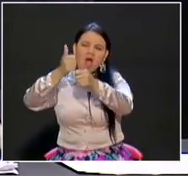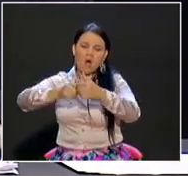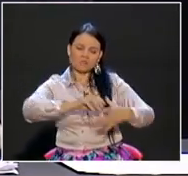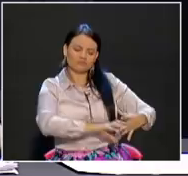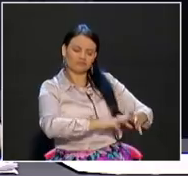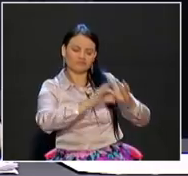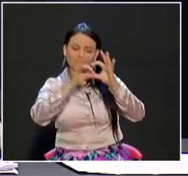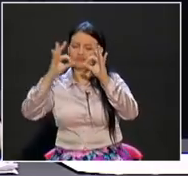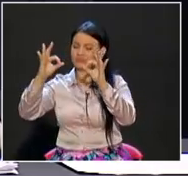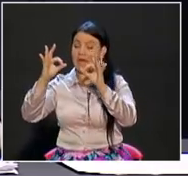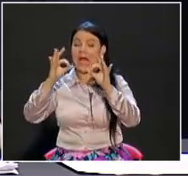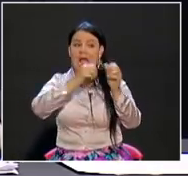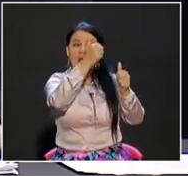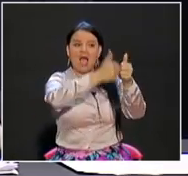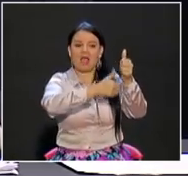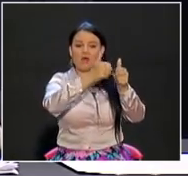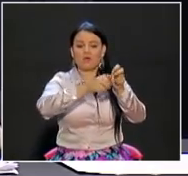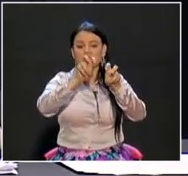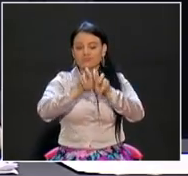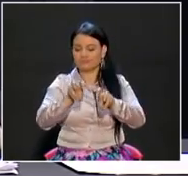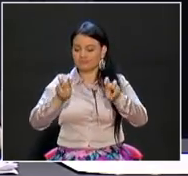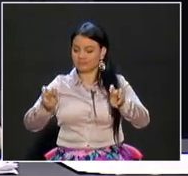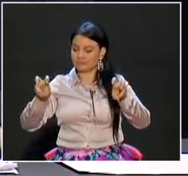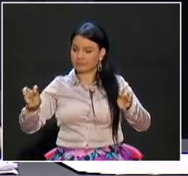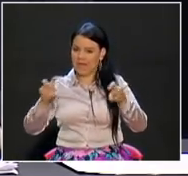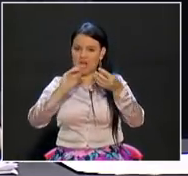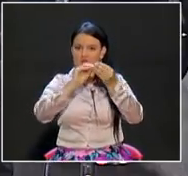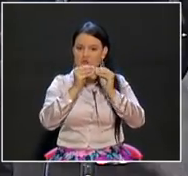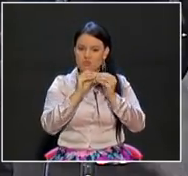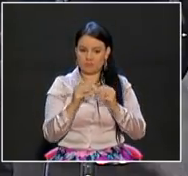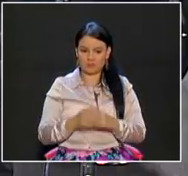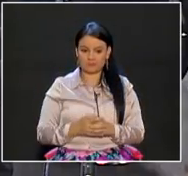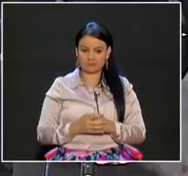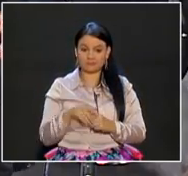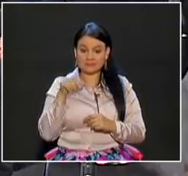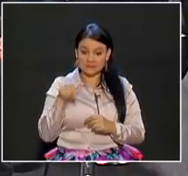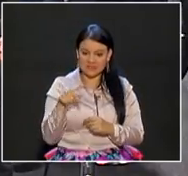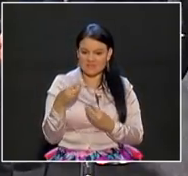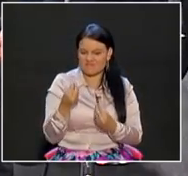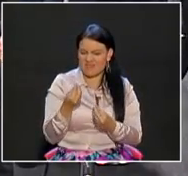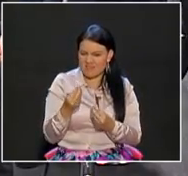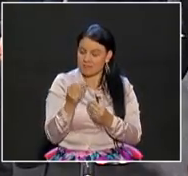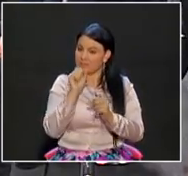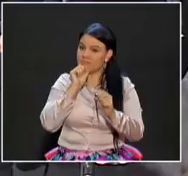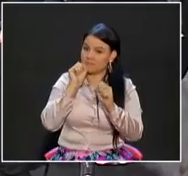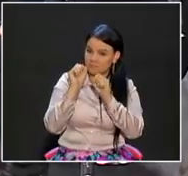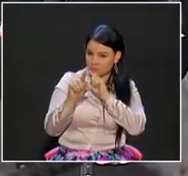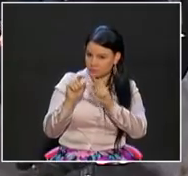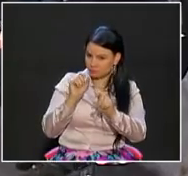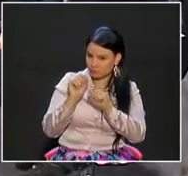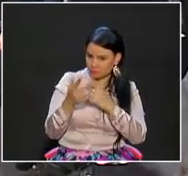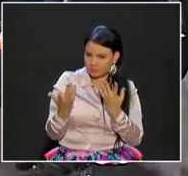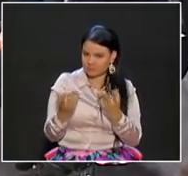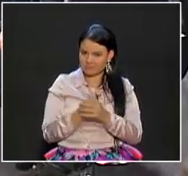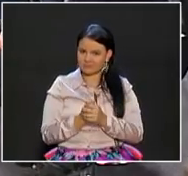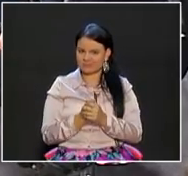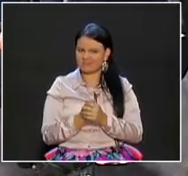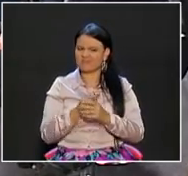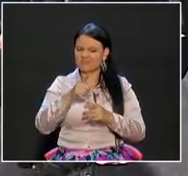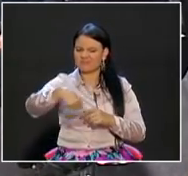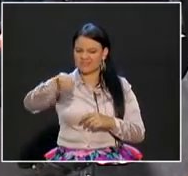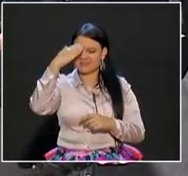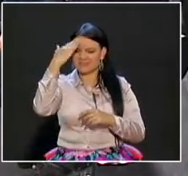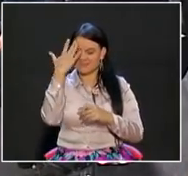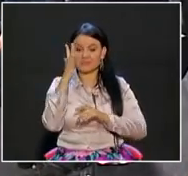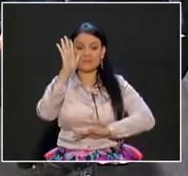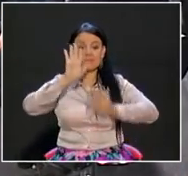a contarles que esa es la ubicación o el número que van a tener durante todo el debate para las preguntas y para los diferentes bloques en los que ellos van a